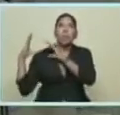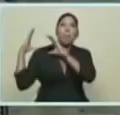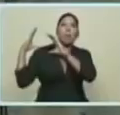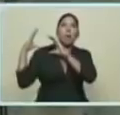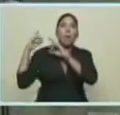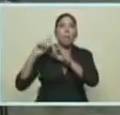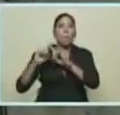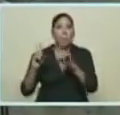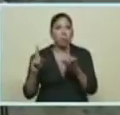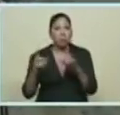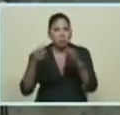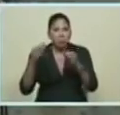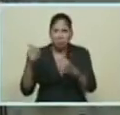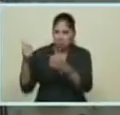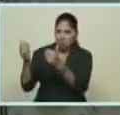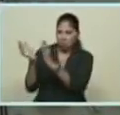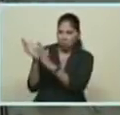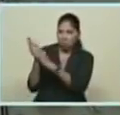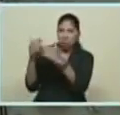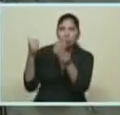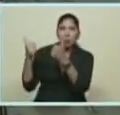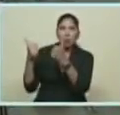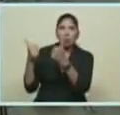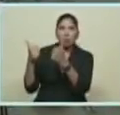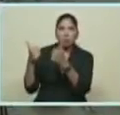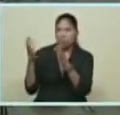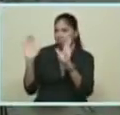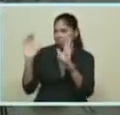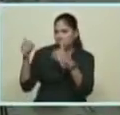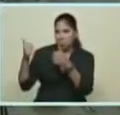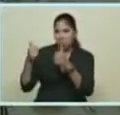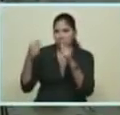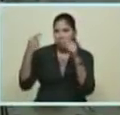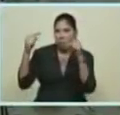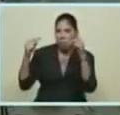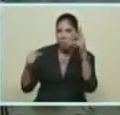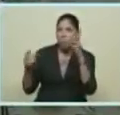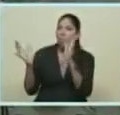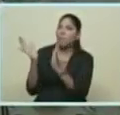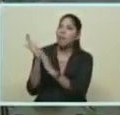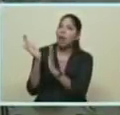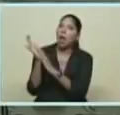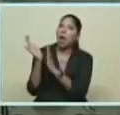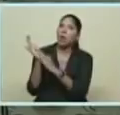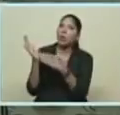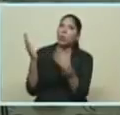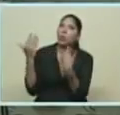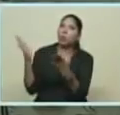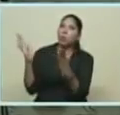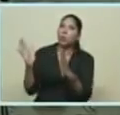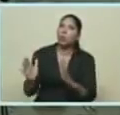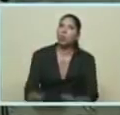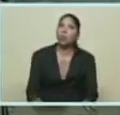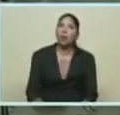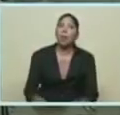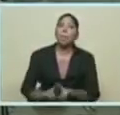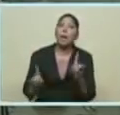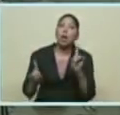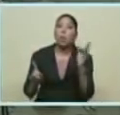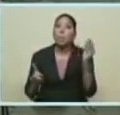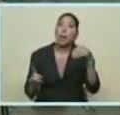sus deberes. Muy bien, para el que cumple sus deberes. Aplauso. Pero aquí hay un